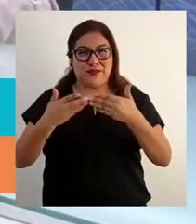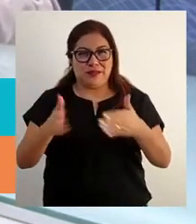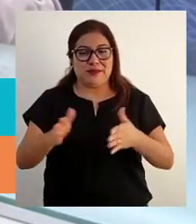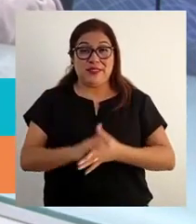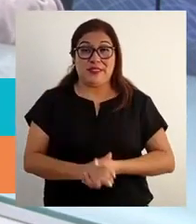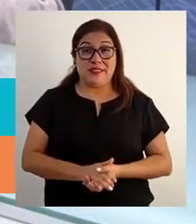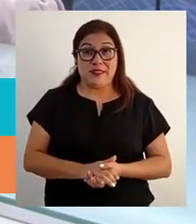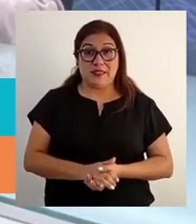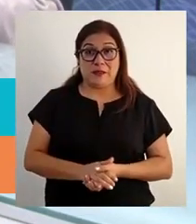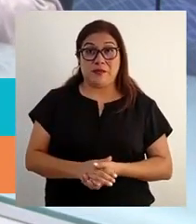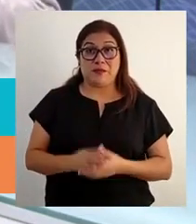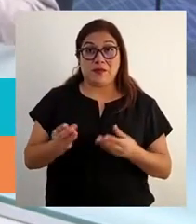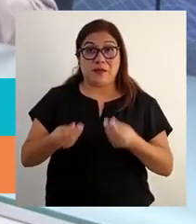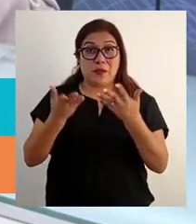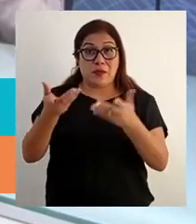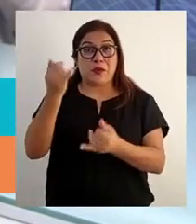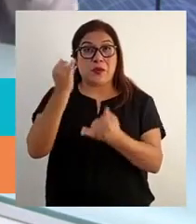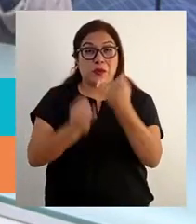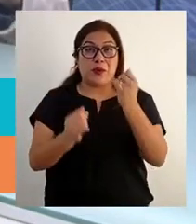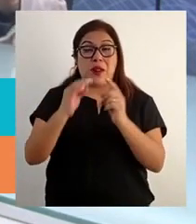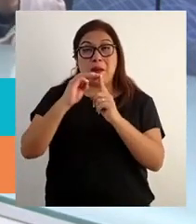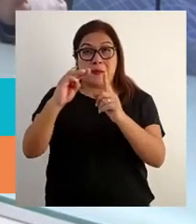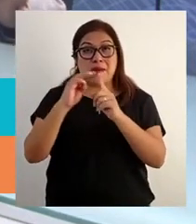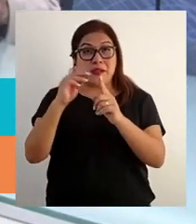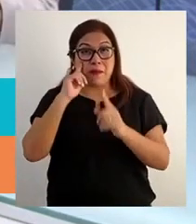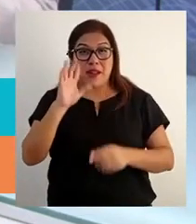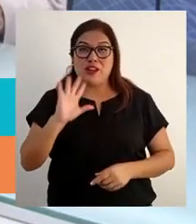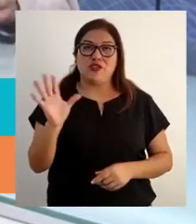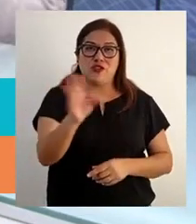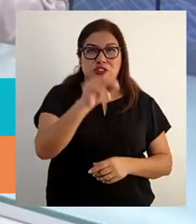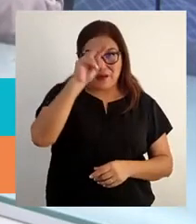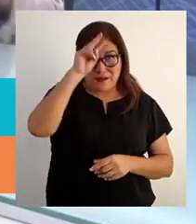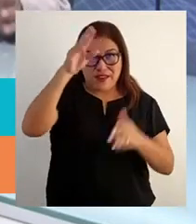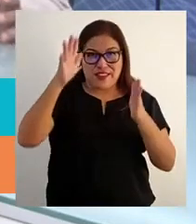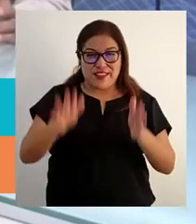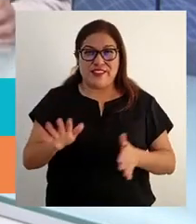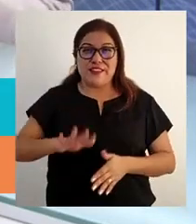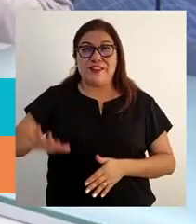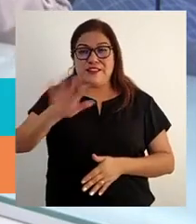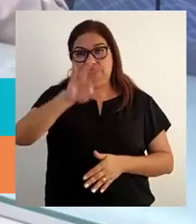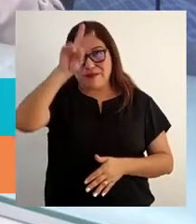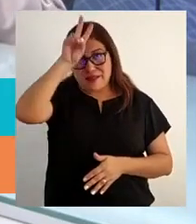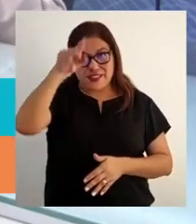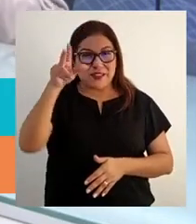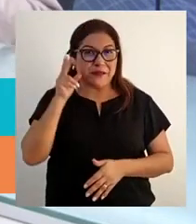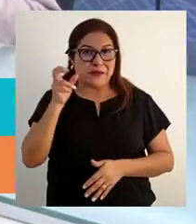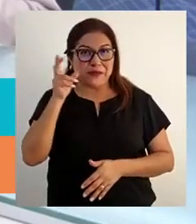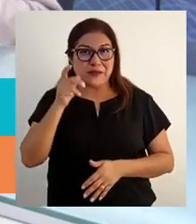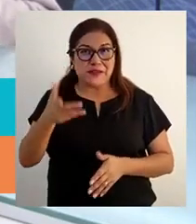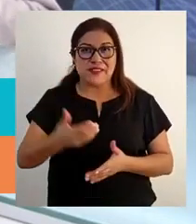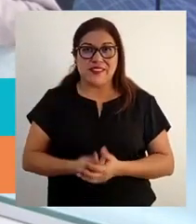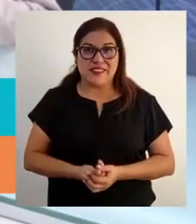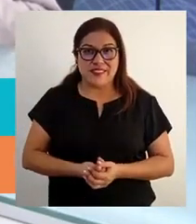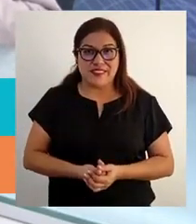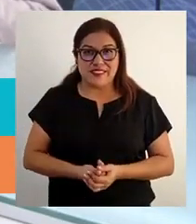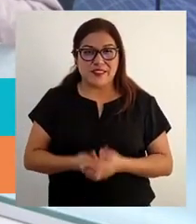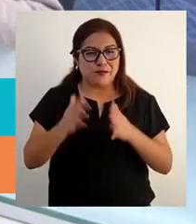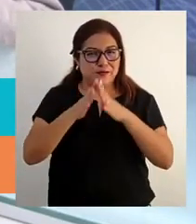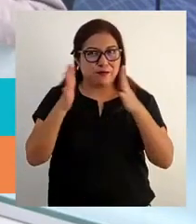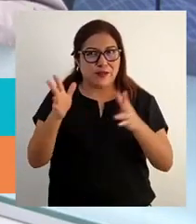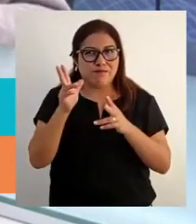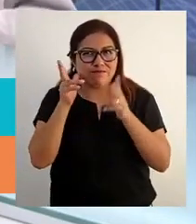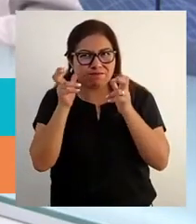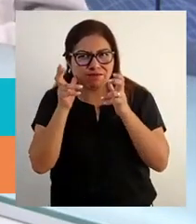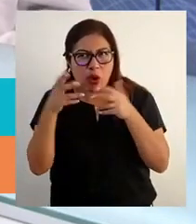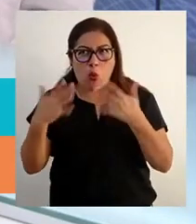dejamos para que se despida de todo el público a nivel nacional que le está escuchando. Con mucho interés, le aseguro que